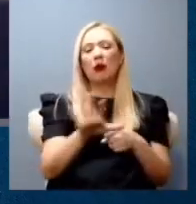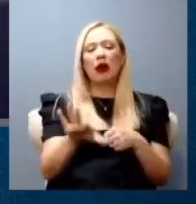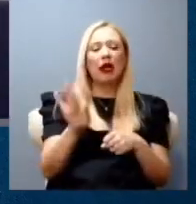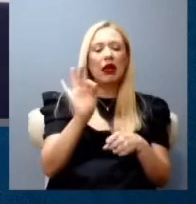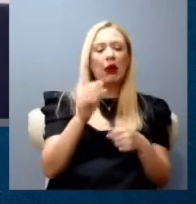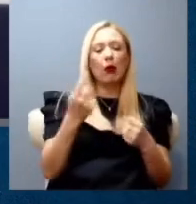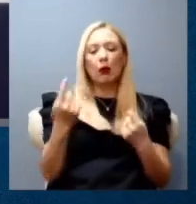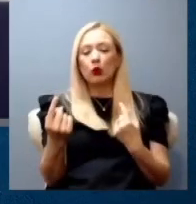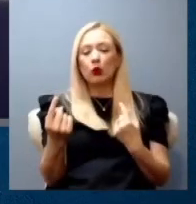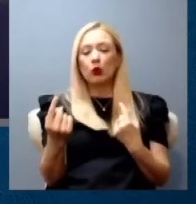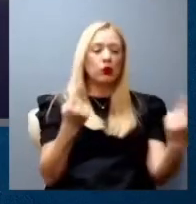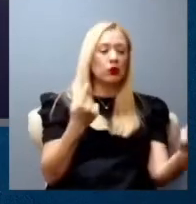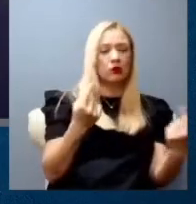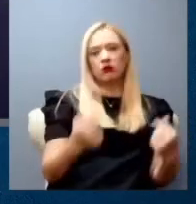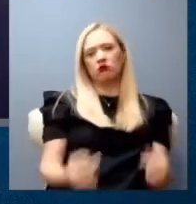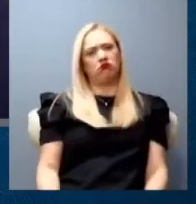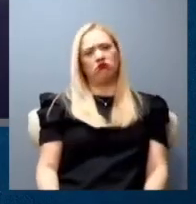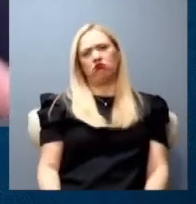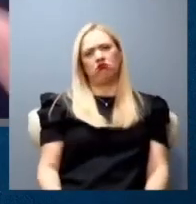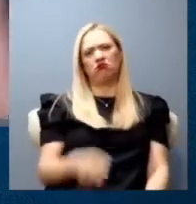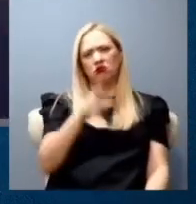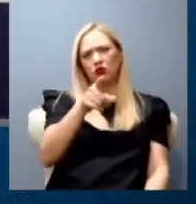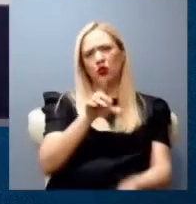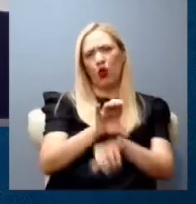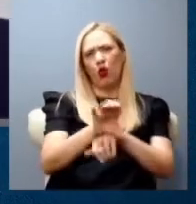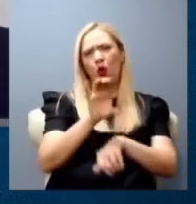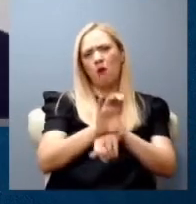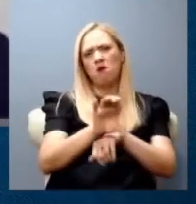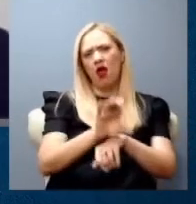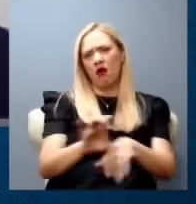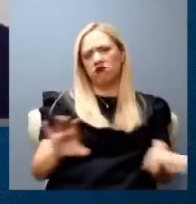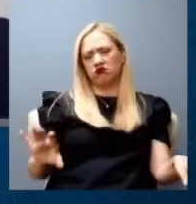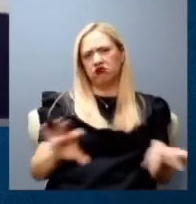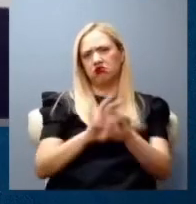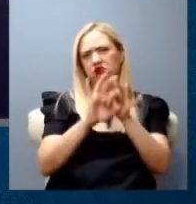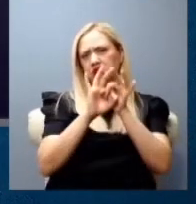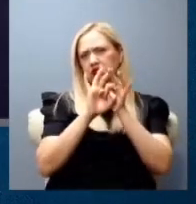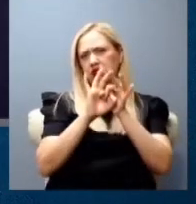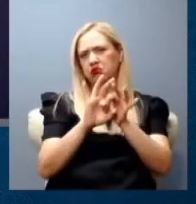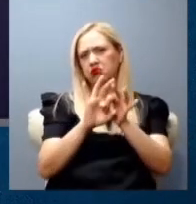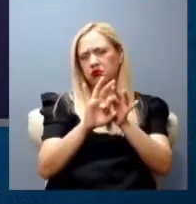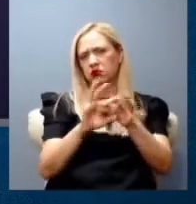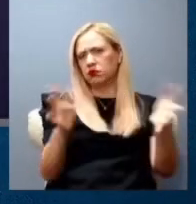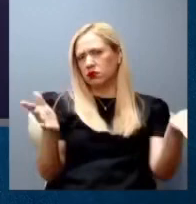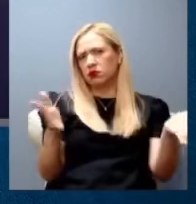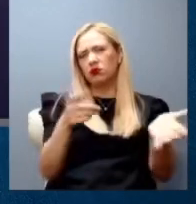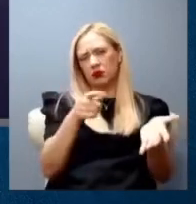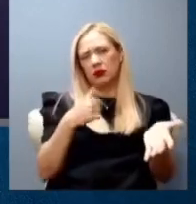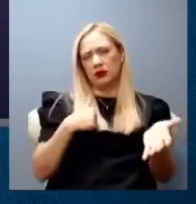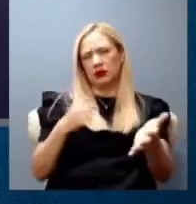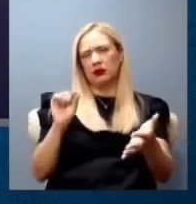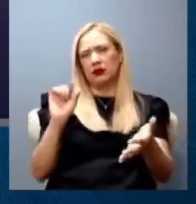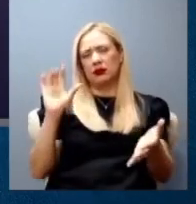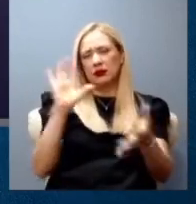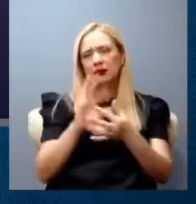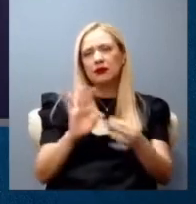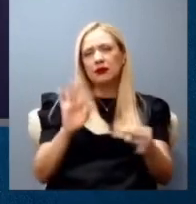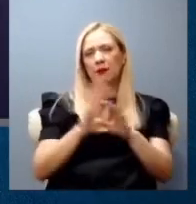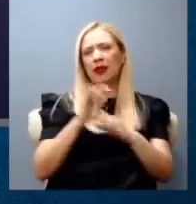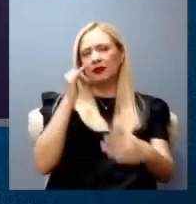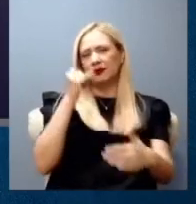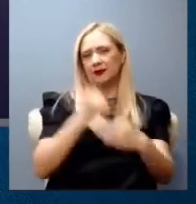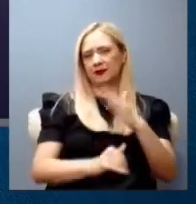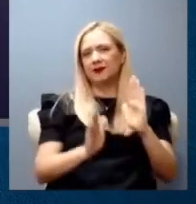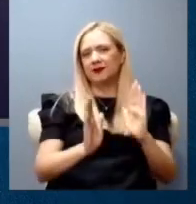como dices, pues ustedes tienen una experiencia en la que van de la mano, digamos, ¿no? Y ahora te pediré que nos ahondes más. Andrés, hay